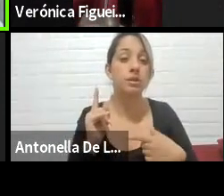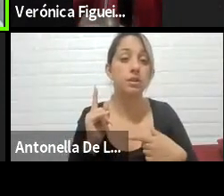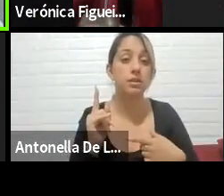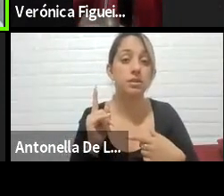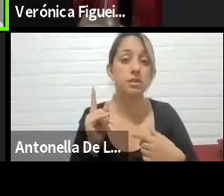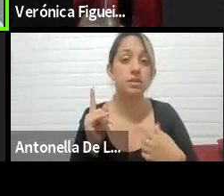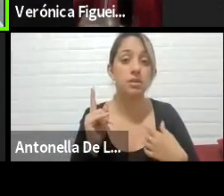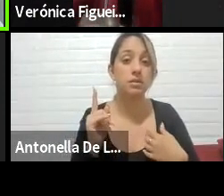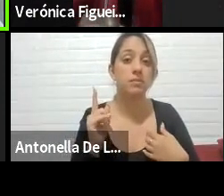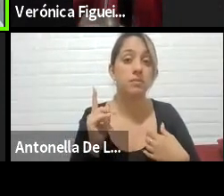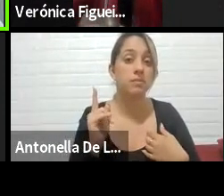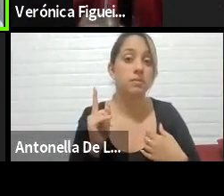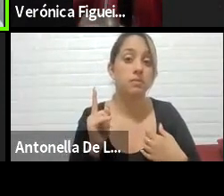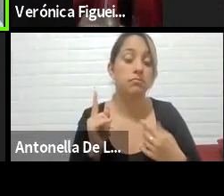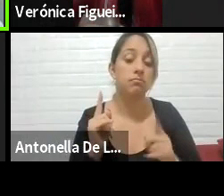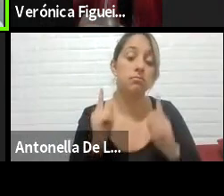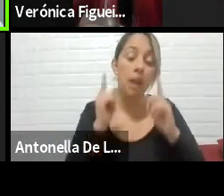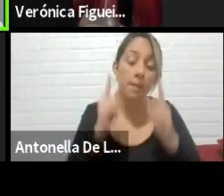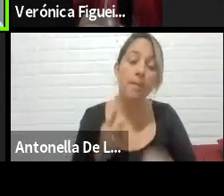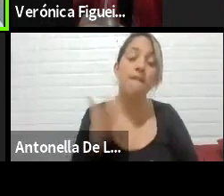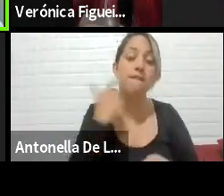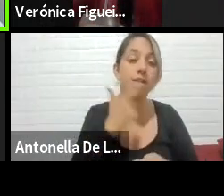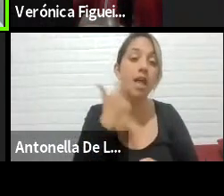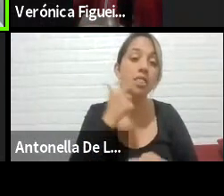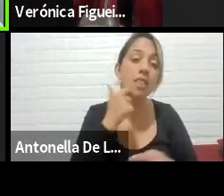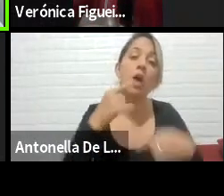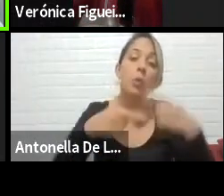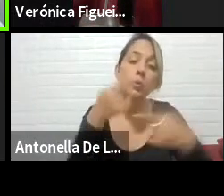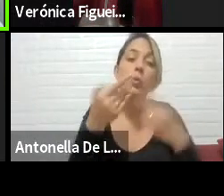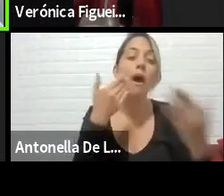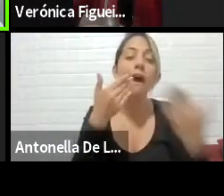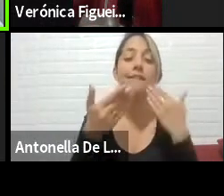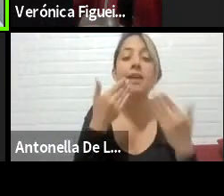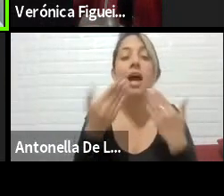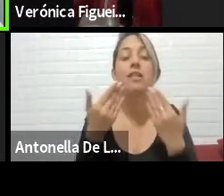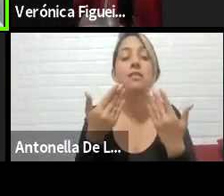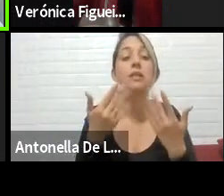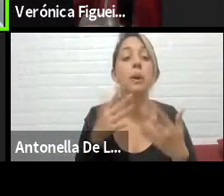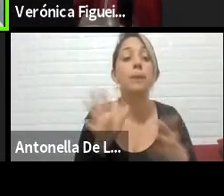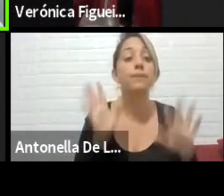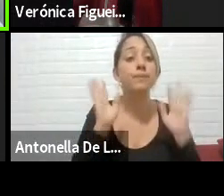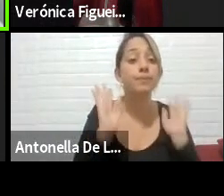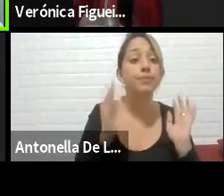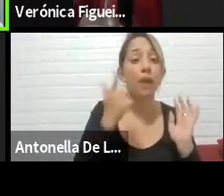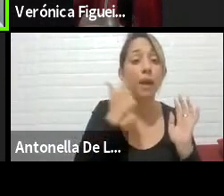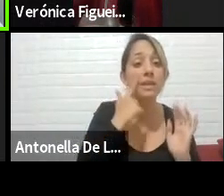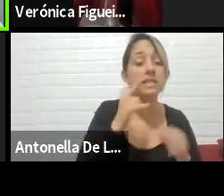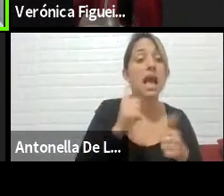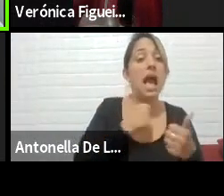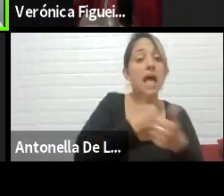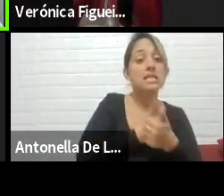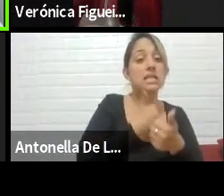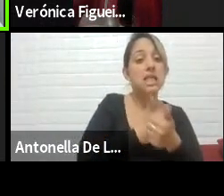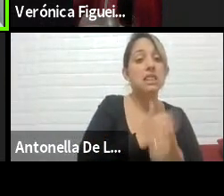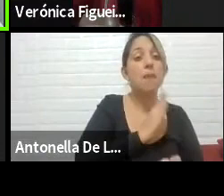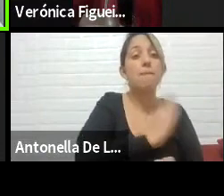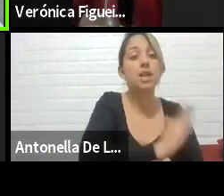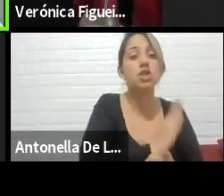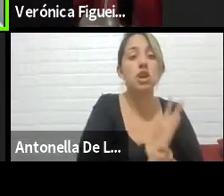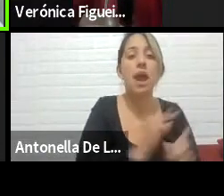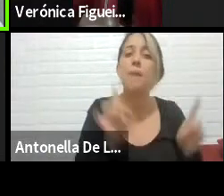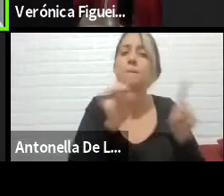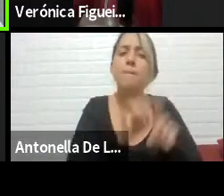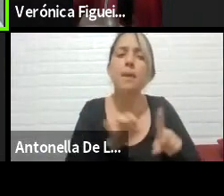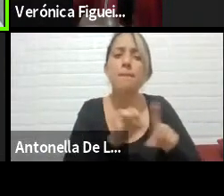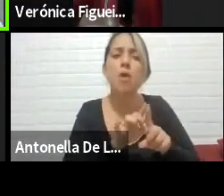queda como por seguir conversando si corresponde que el asistente personal sea un acompañante terapéutico o